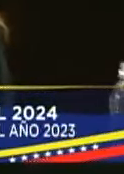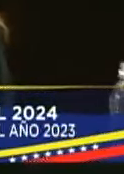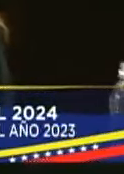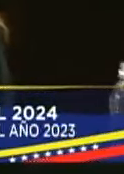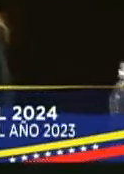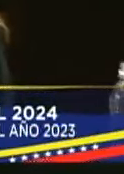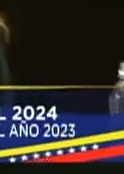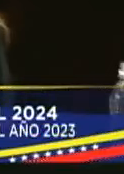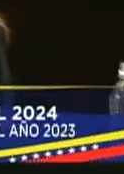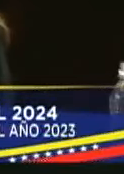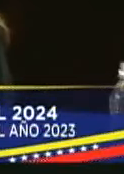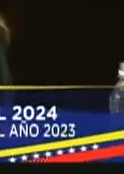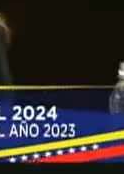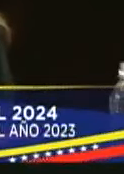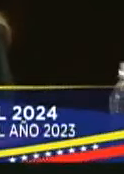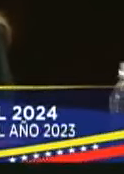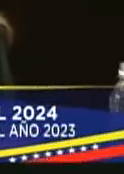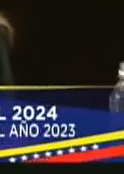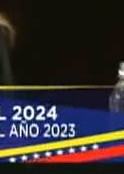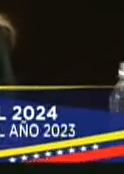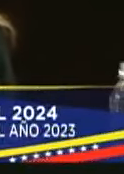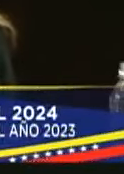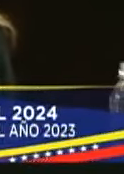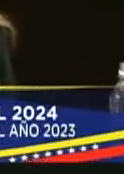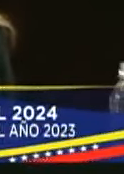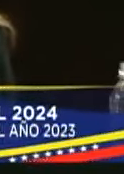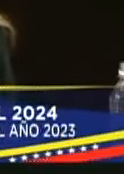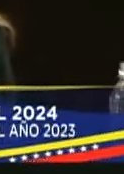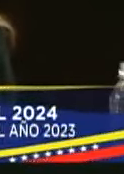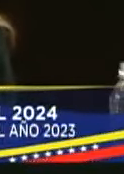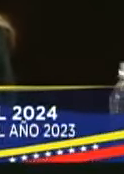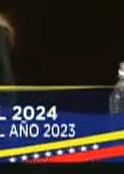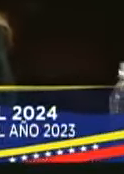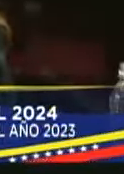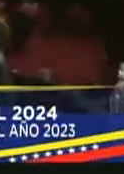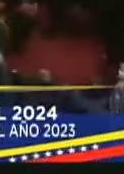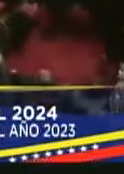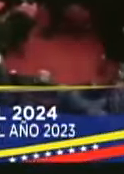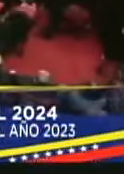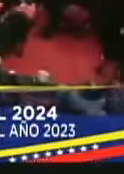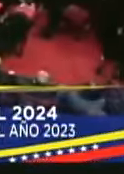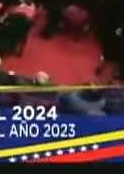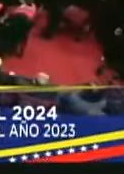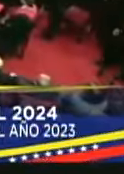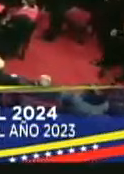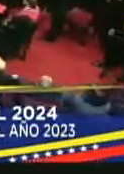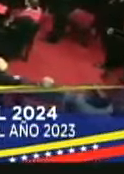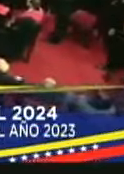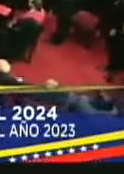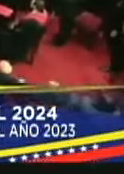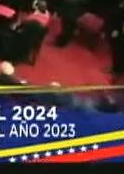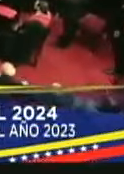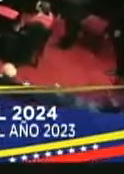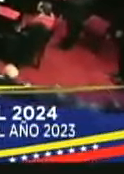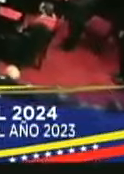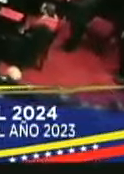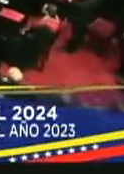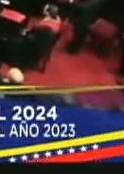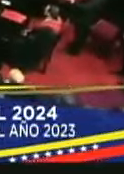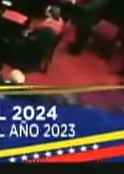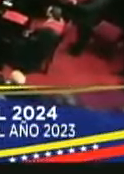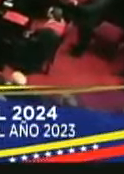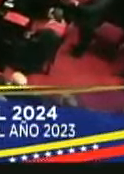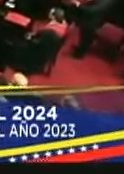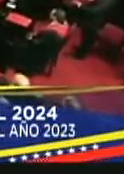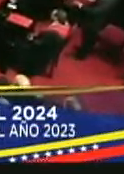a todo el distinguido público que hoy nos acompañó en este evento tan trascendental para el Poder Judicial